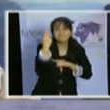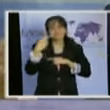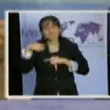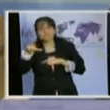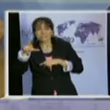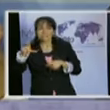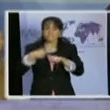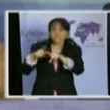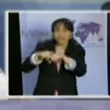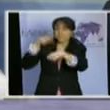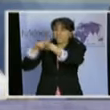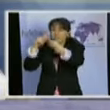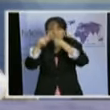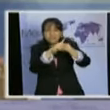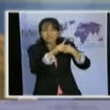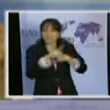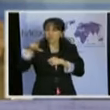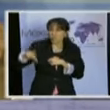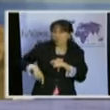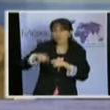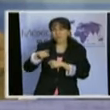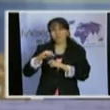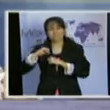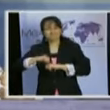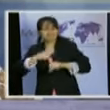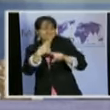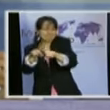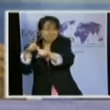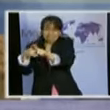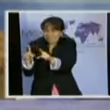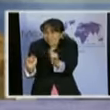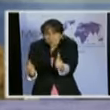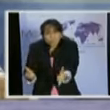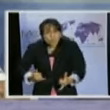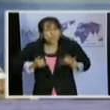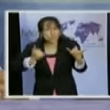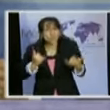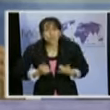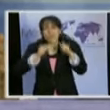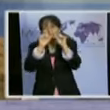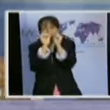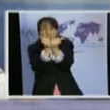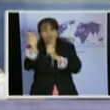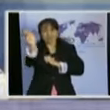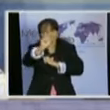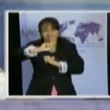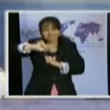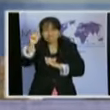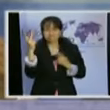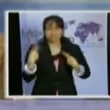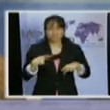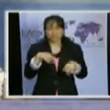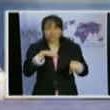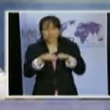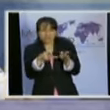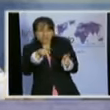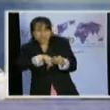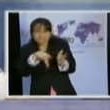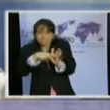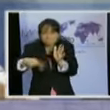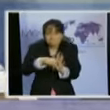parlamentarios, juventudes, creadores de arte, periodistas, empresarios y